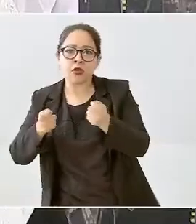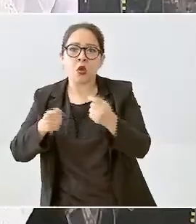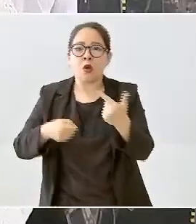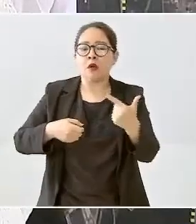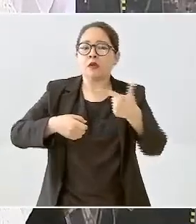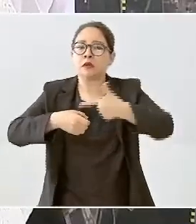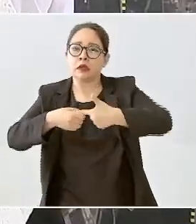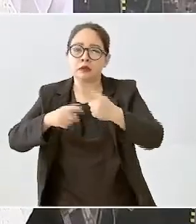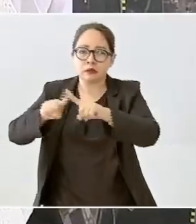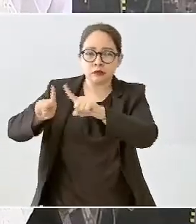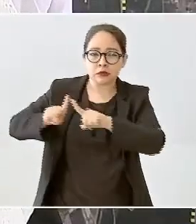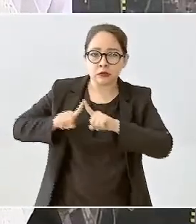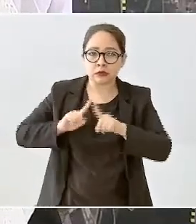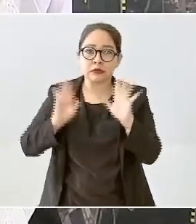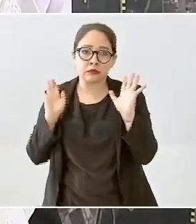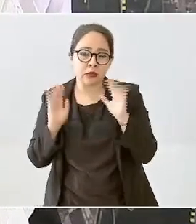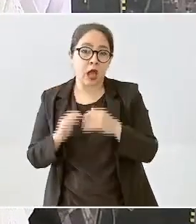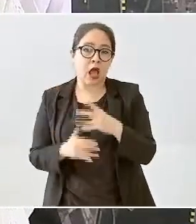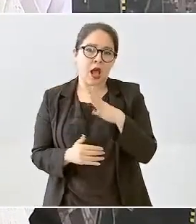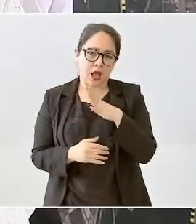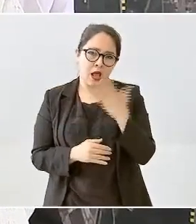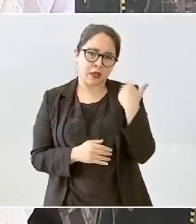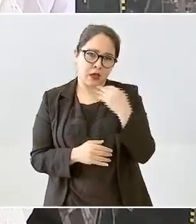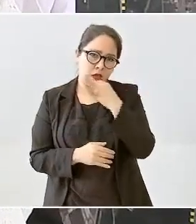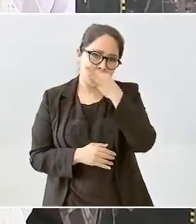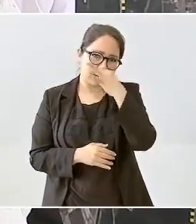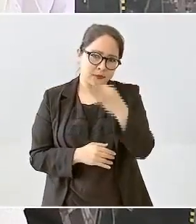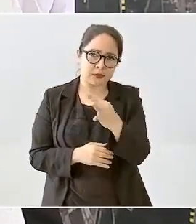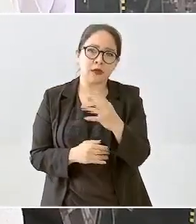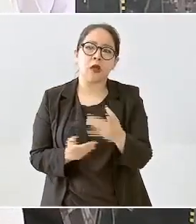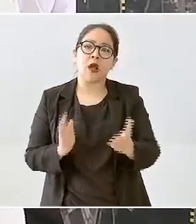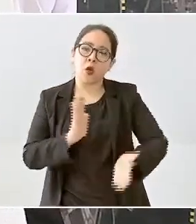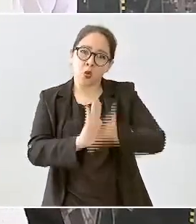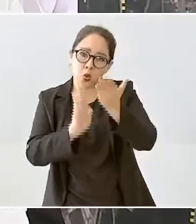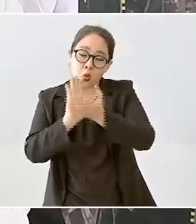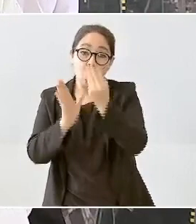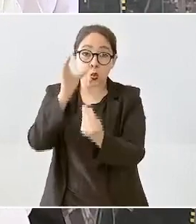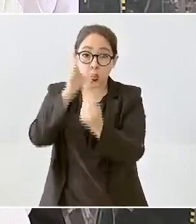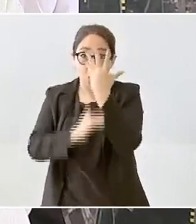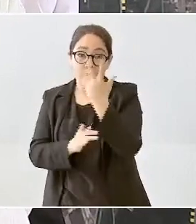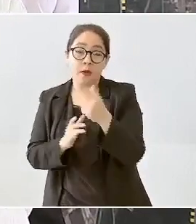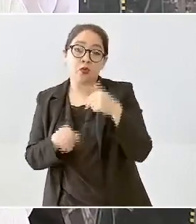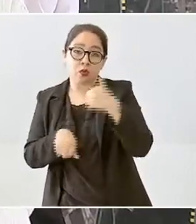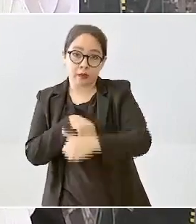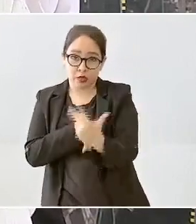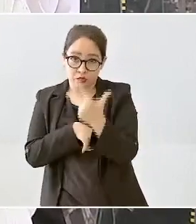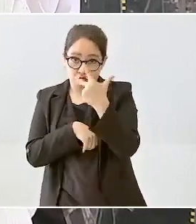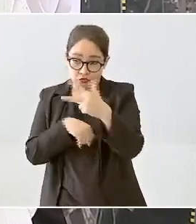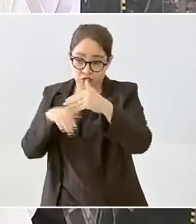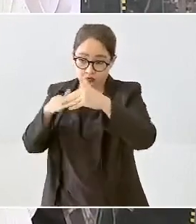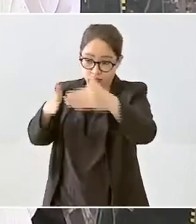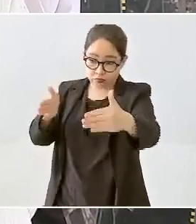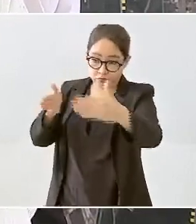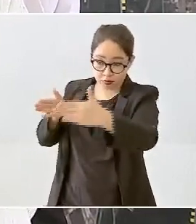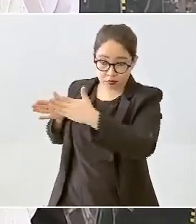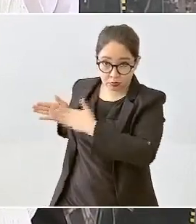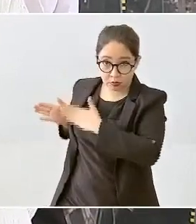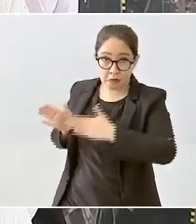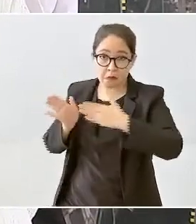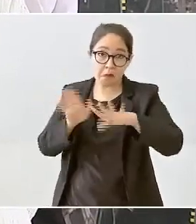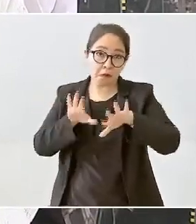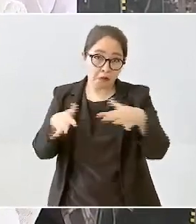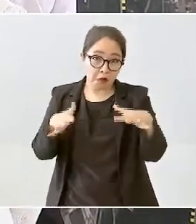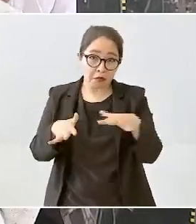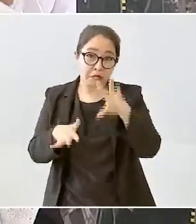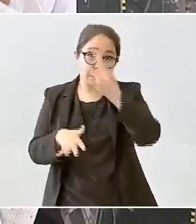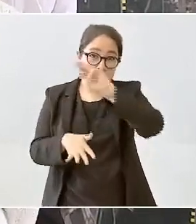Si es necesario, como ya le informamos, vamos a construir un nuevo muelle que sería el muelle 8. Estos muelles tienen capacidad para recibir barcos